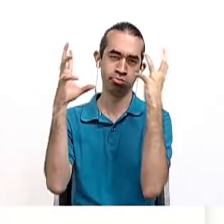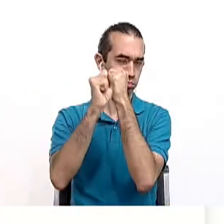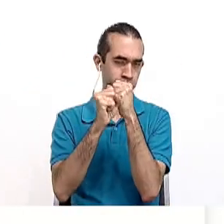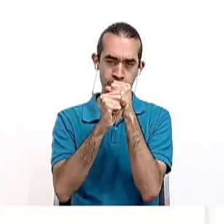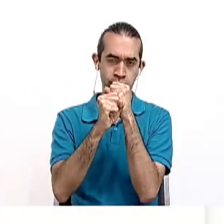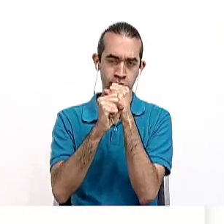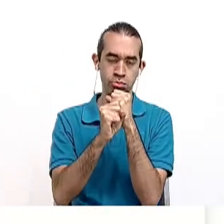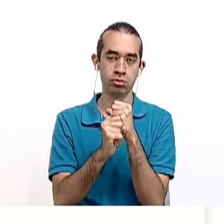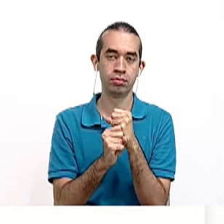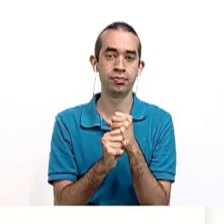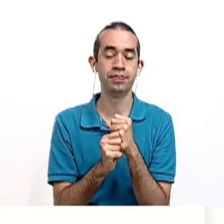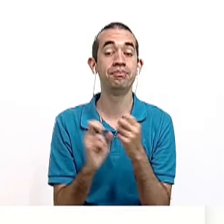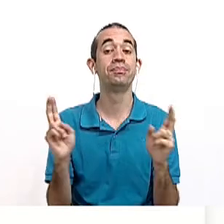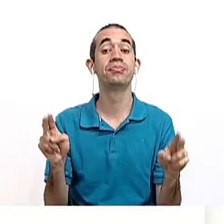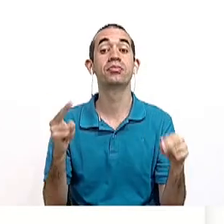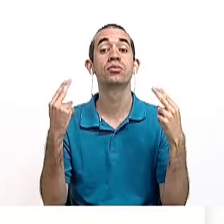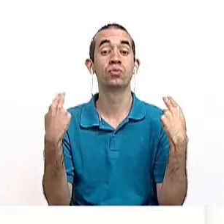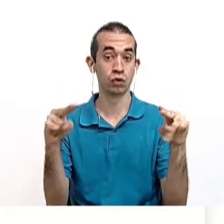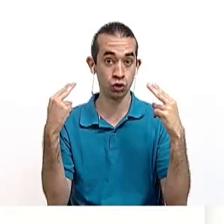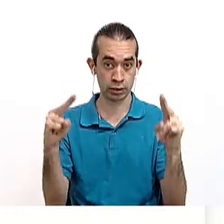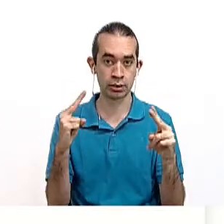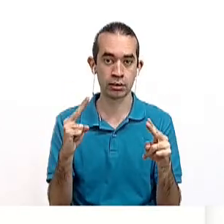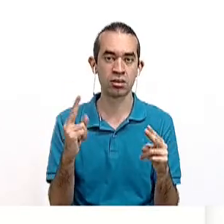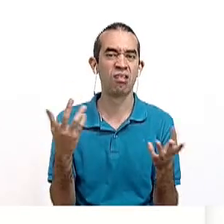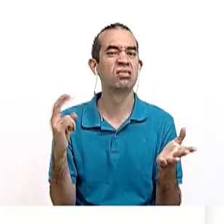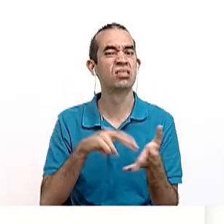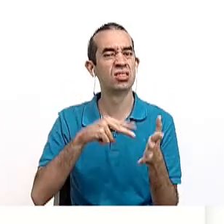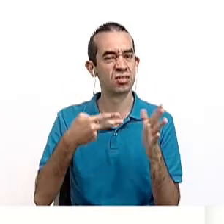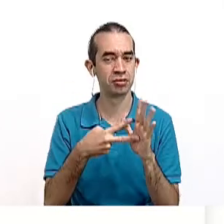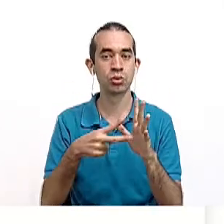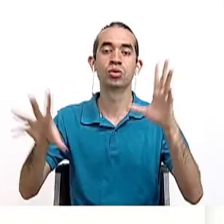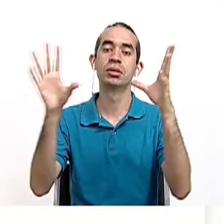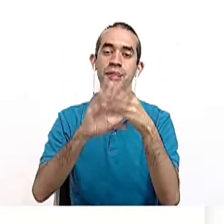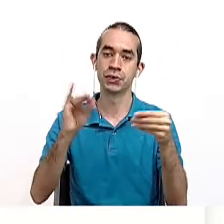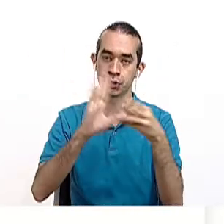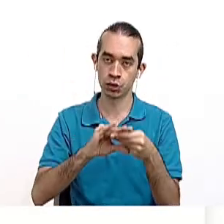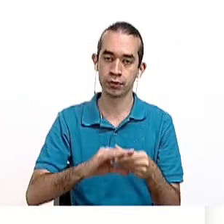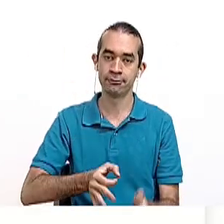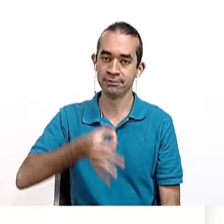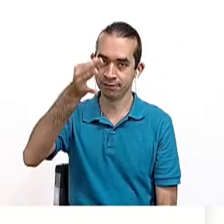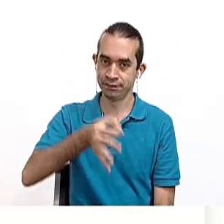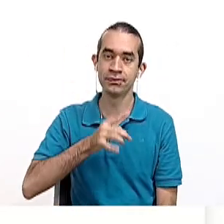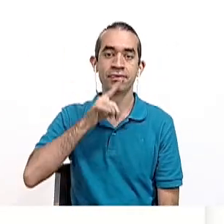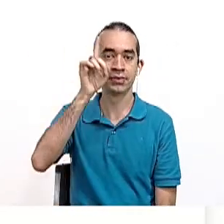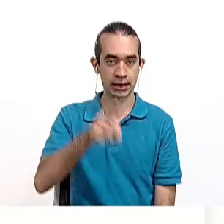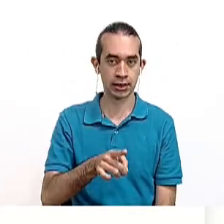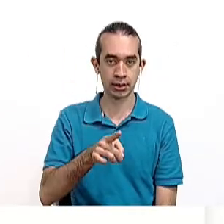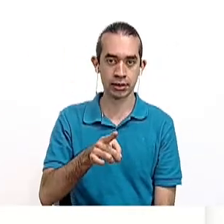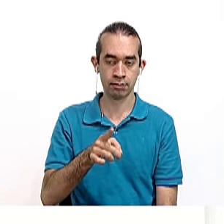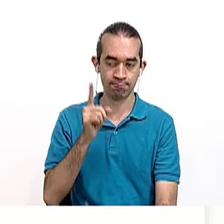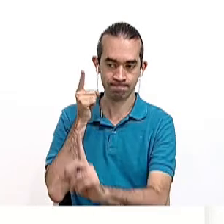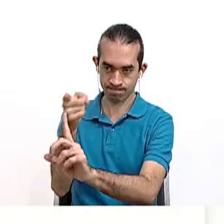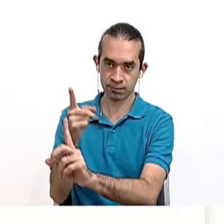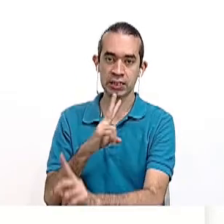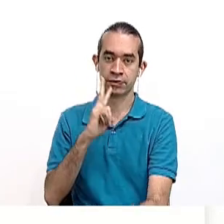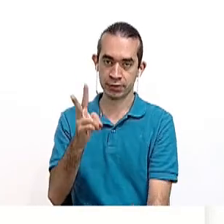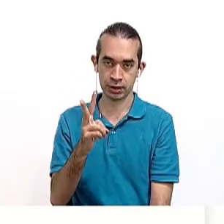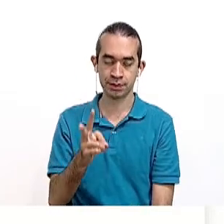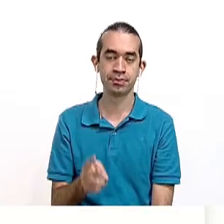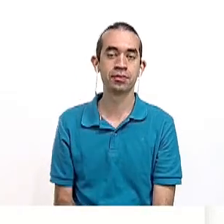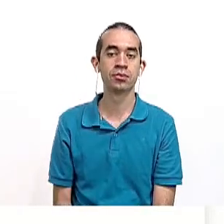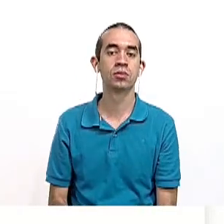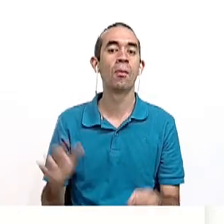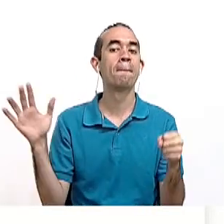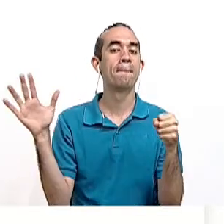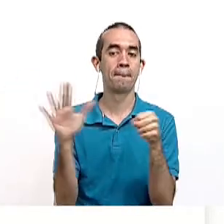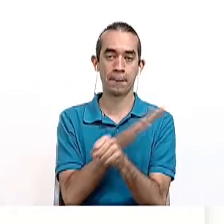Recapitulemos. La noticia es una narración veraz. ¿Qué dijimos? Apela a la verdad. Es